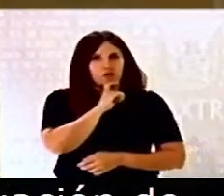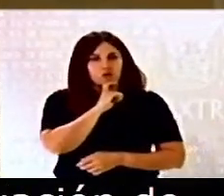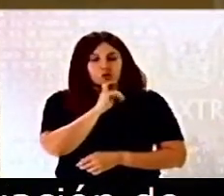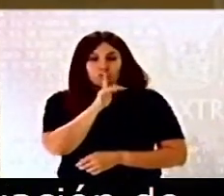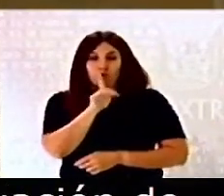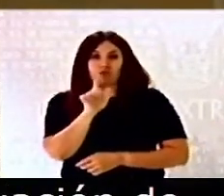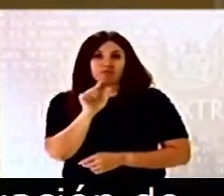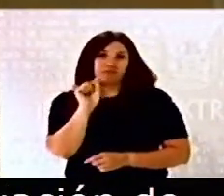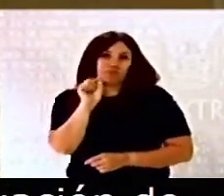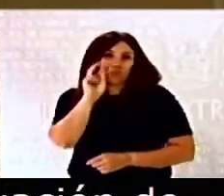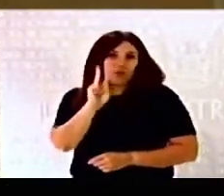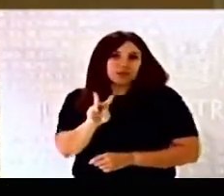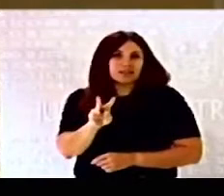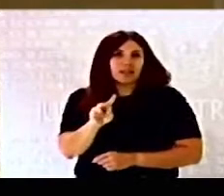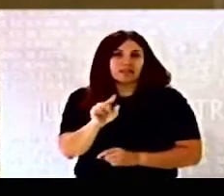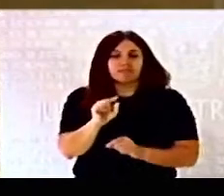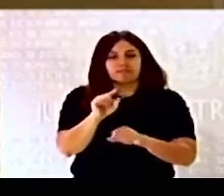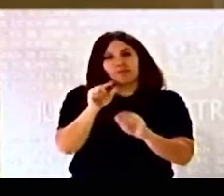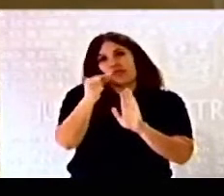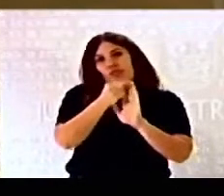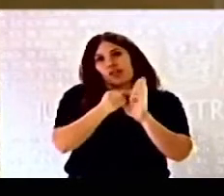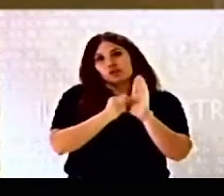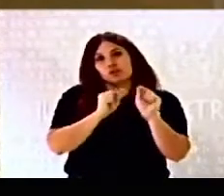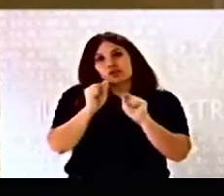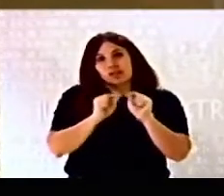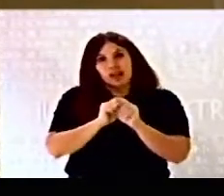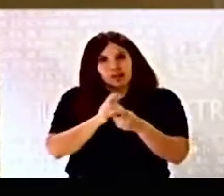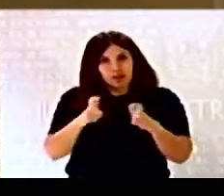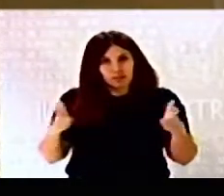desde el punto de vista de los datos epidemiológicos.